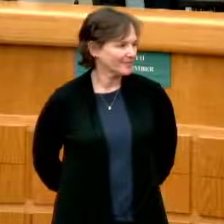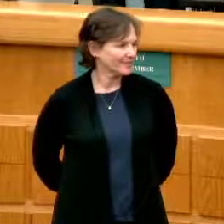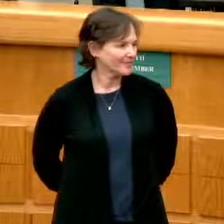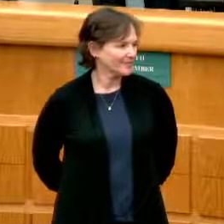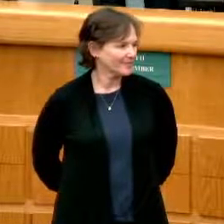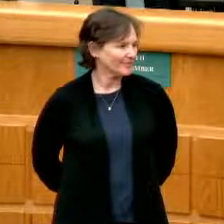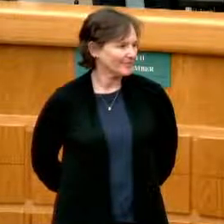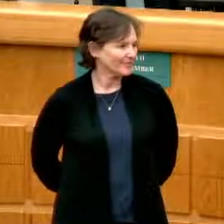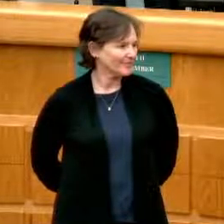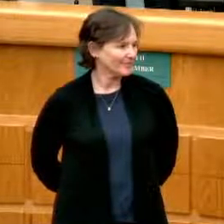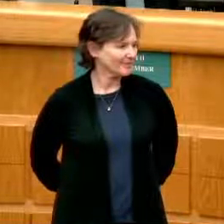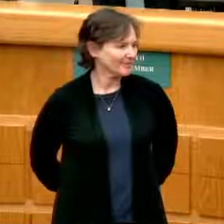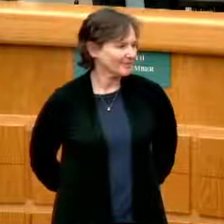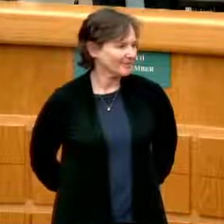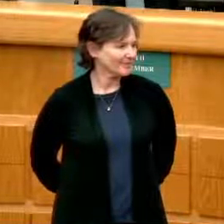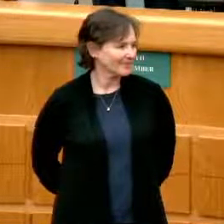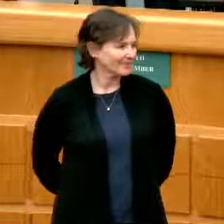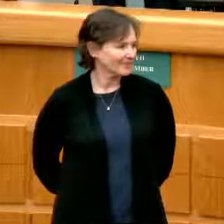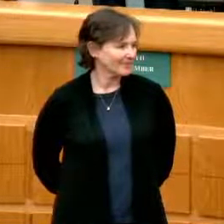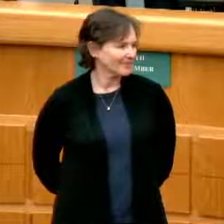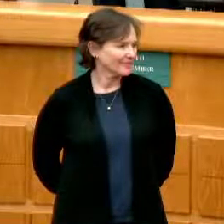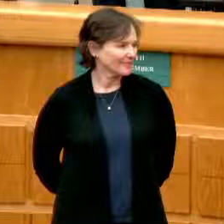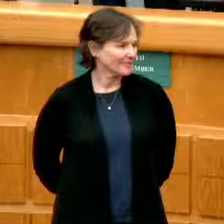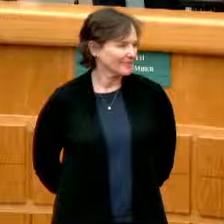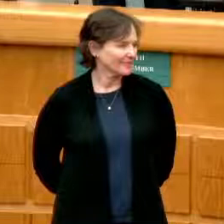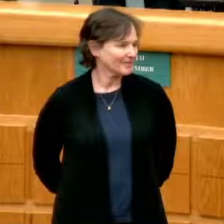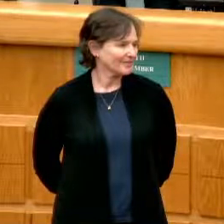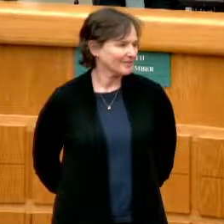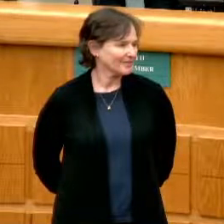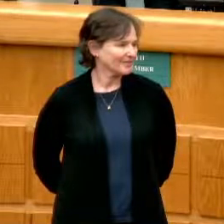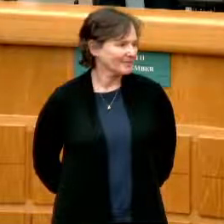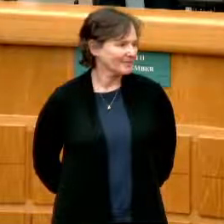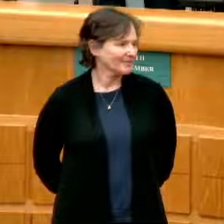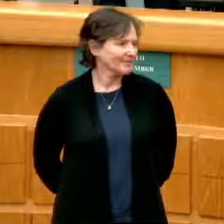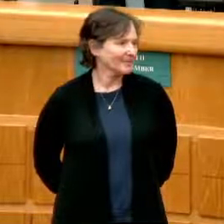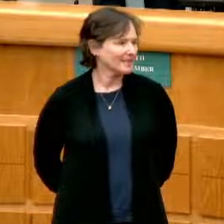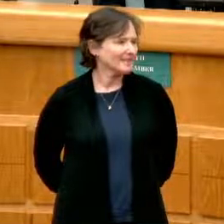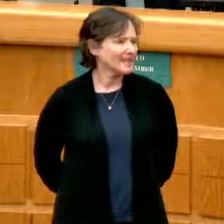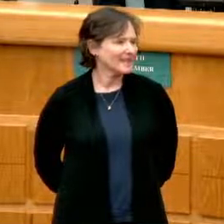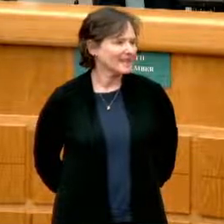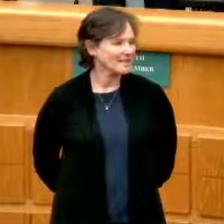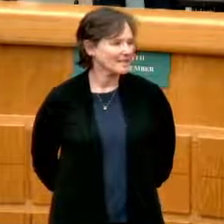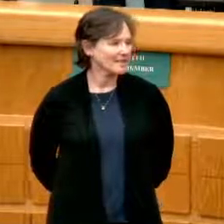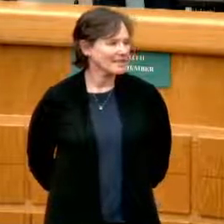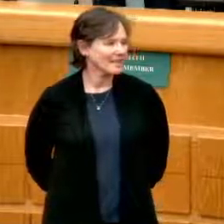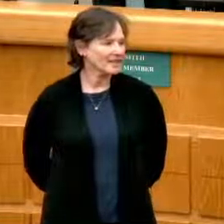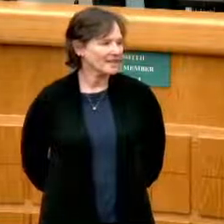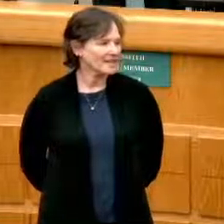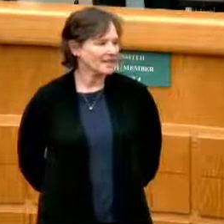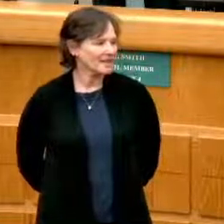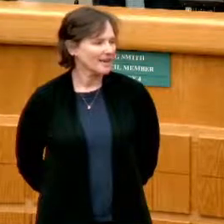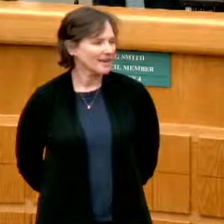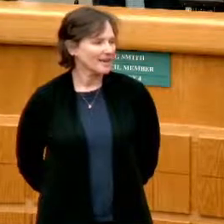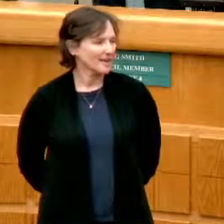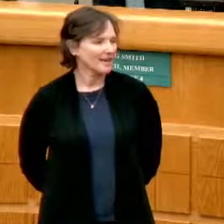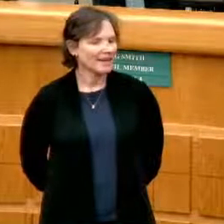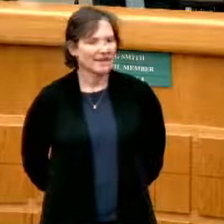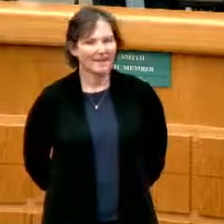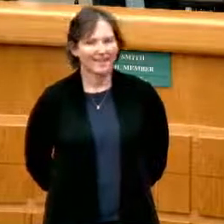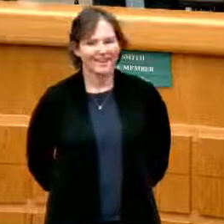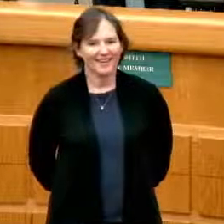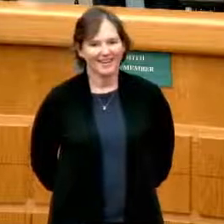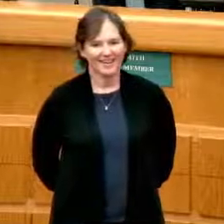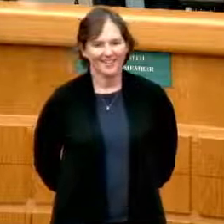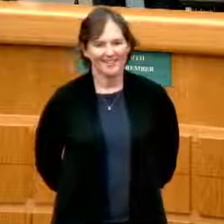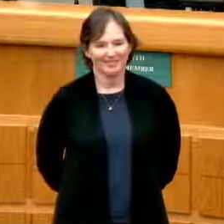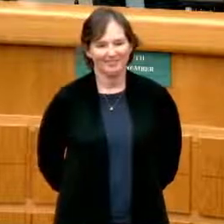distribución de vacunas. En total, se han distribuido más de 19,600 vacunas en nuestros megacentros de vacunación. Esto no hubiera sido posible sin